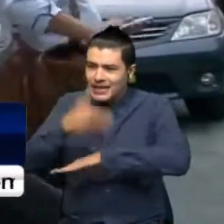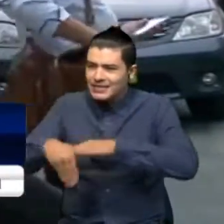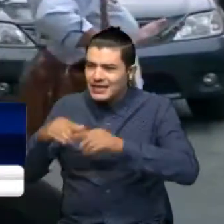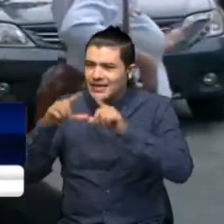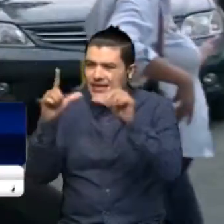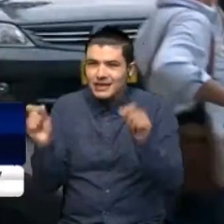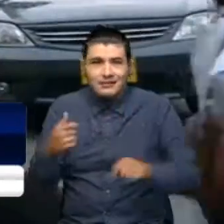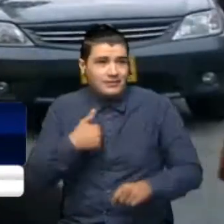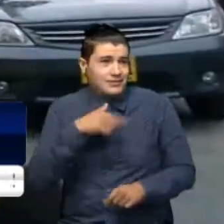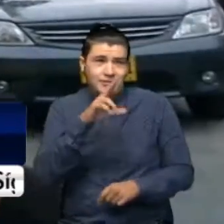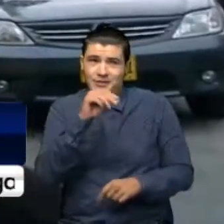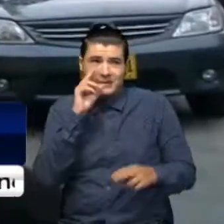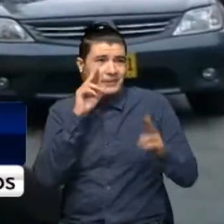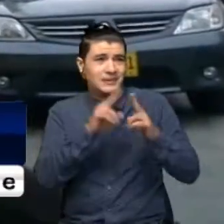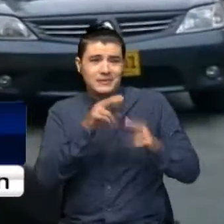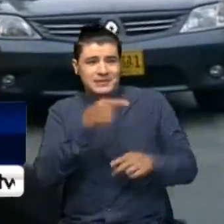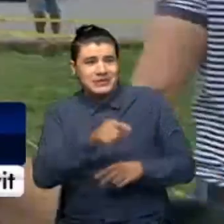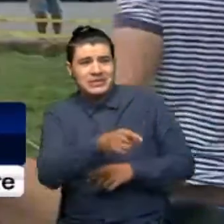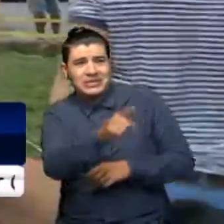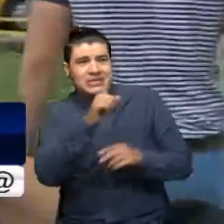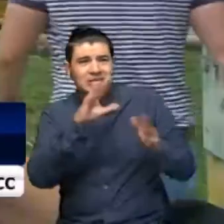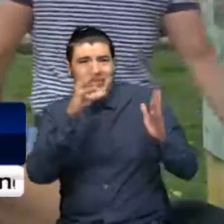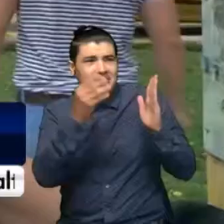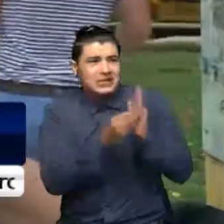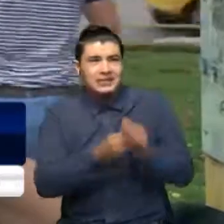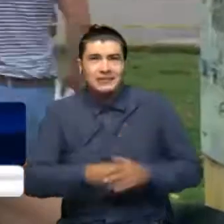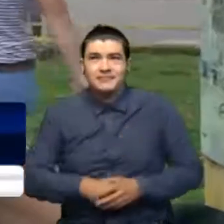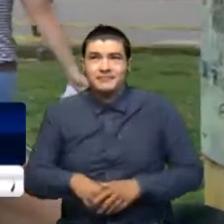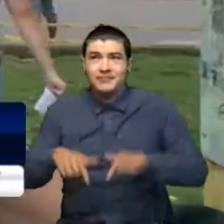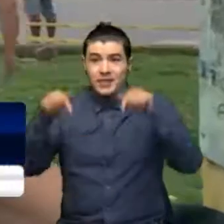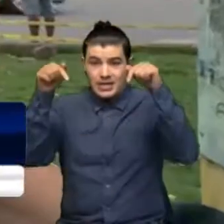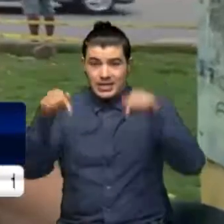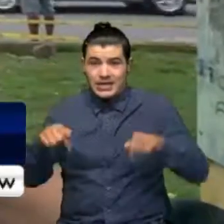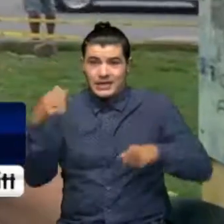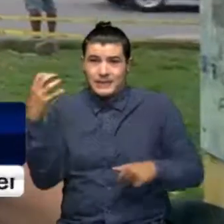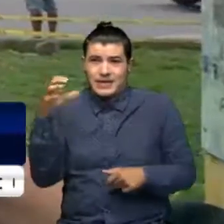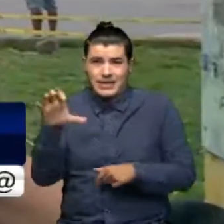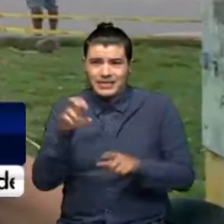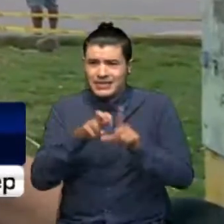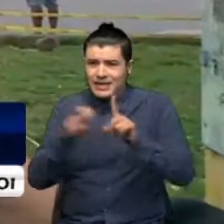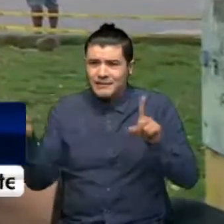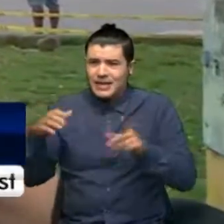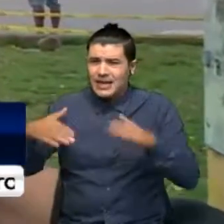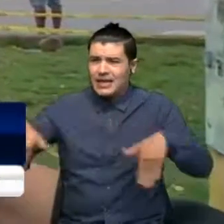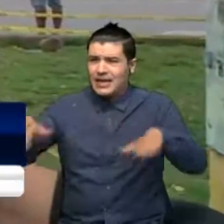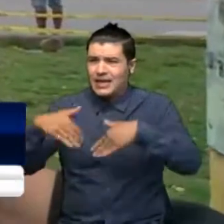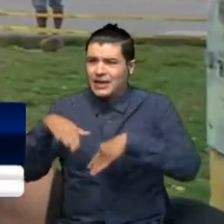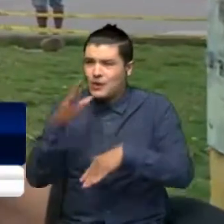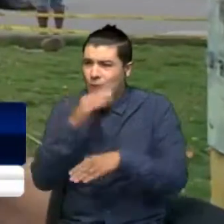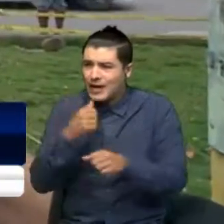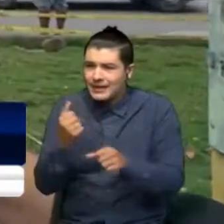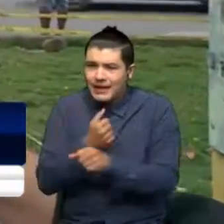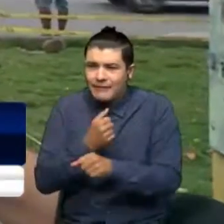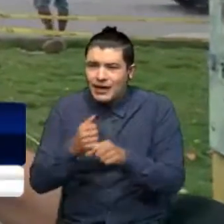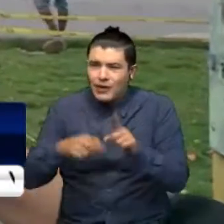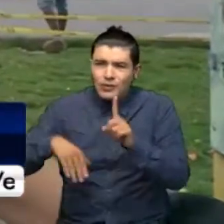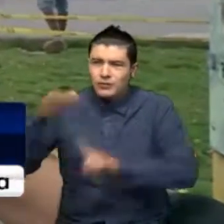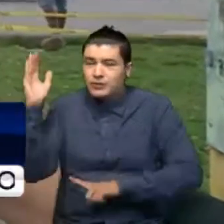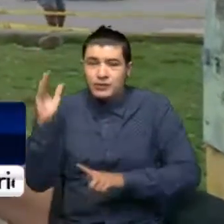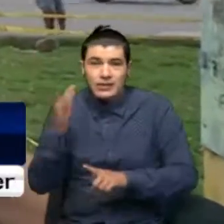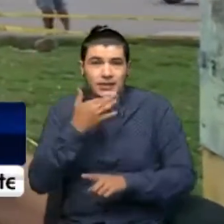conozco los códigos en un país en donde las tasas de desempleo son tan elevadas pues